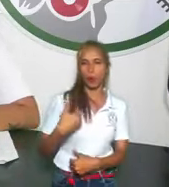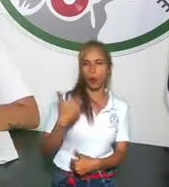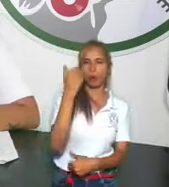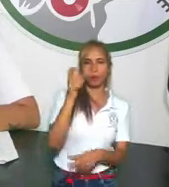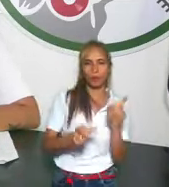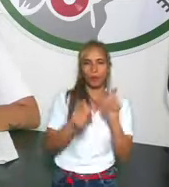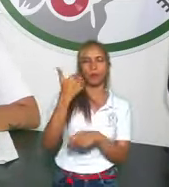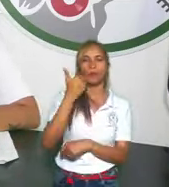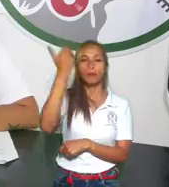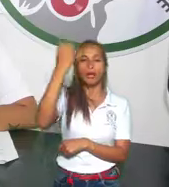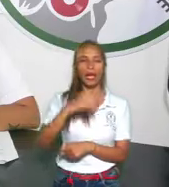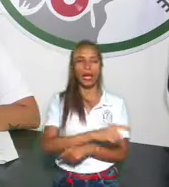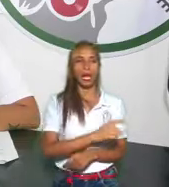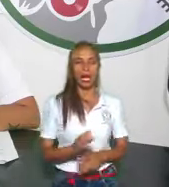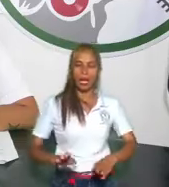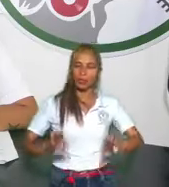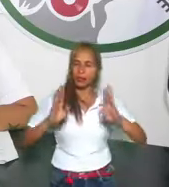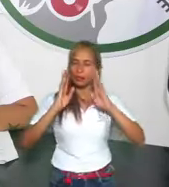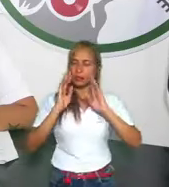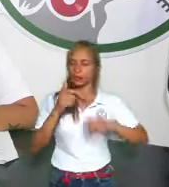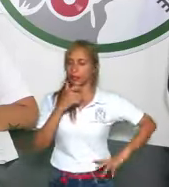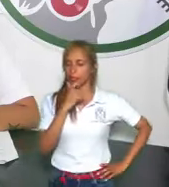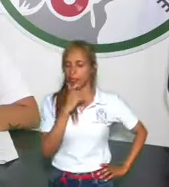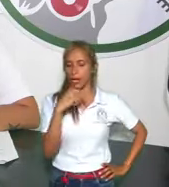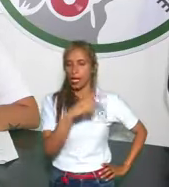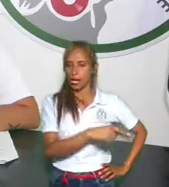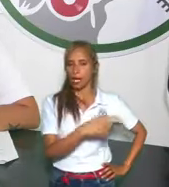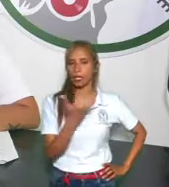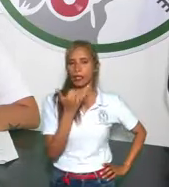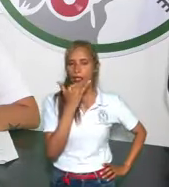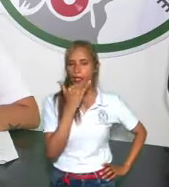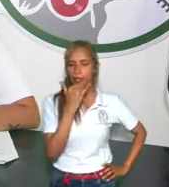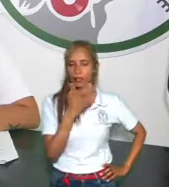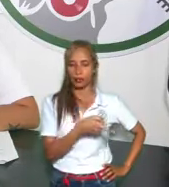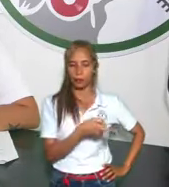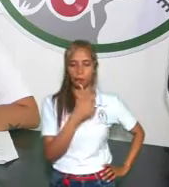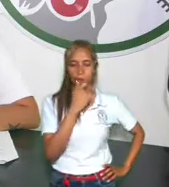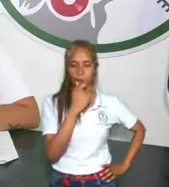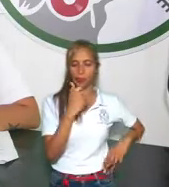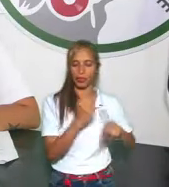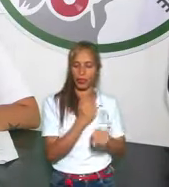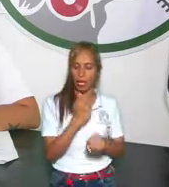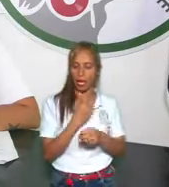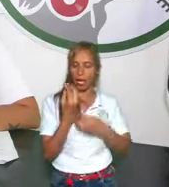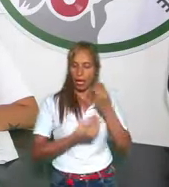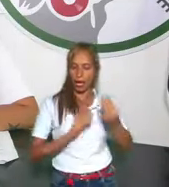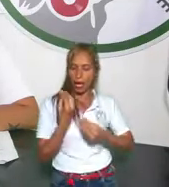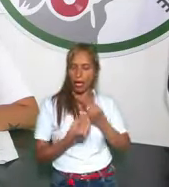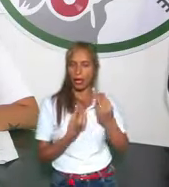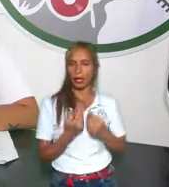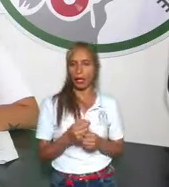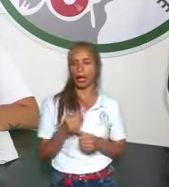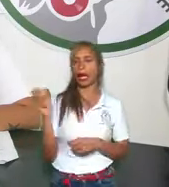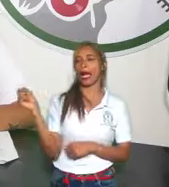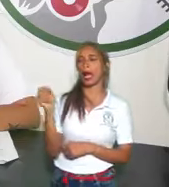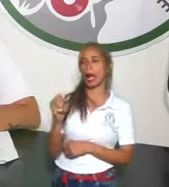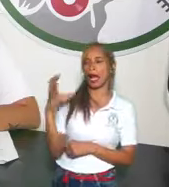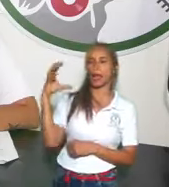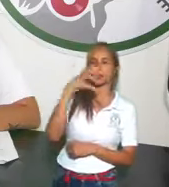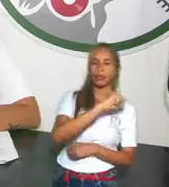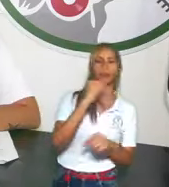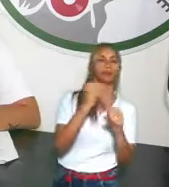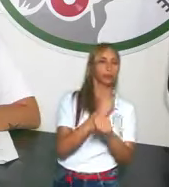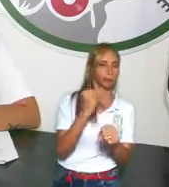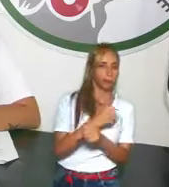a escuchar todas estas dinámicas que se están generando y el trabajo que se realiza, que el trabajo sí se hace, pero que a veces de pronto